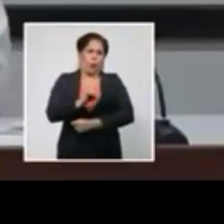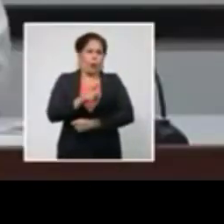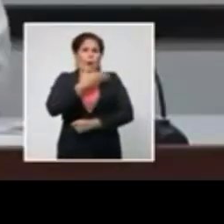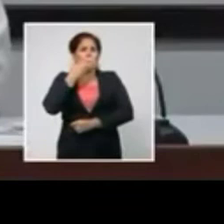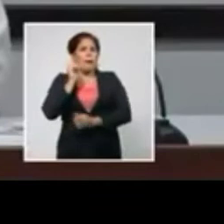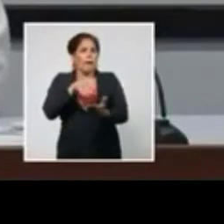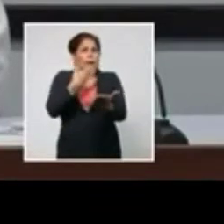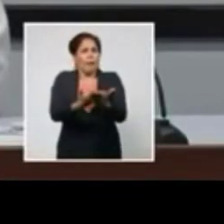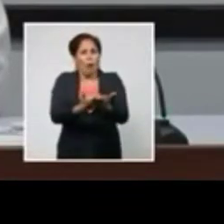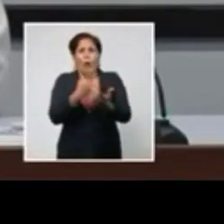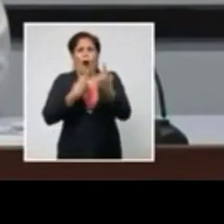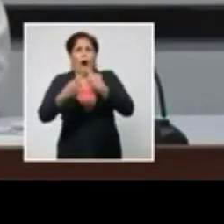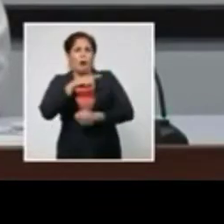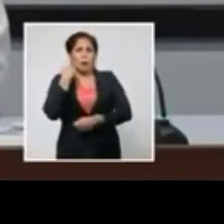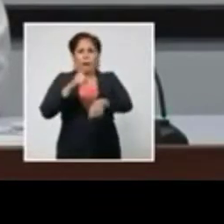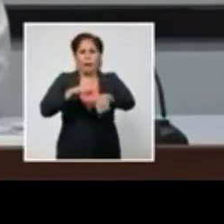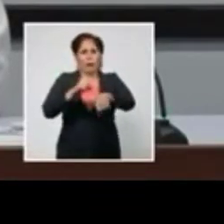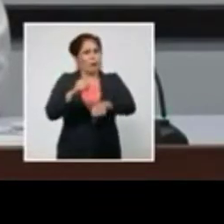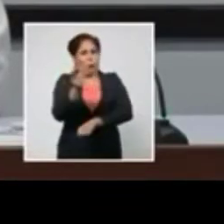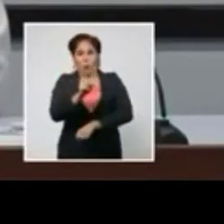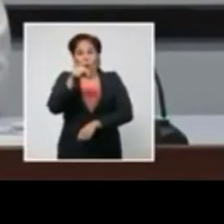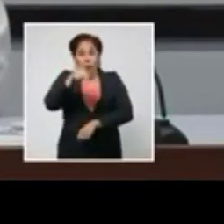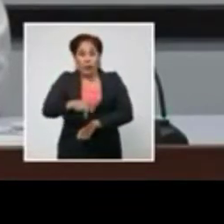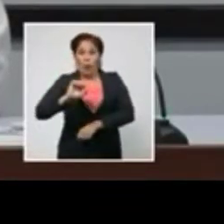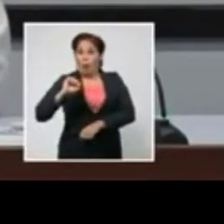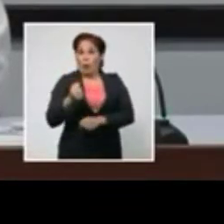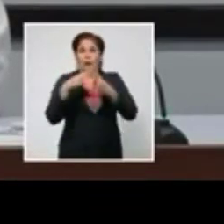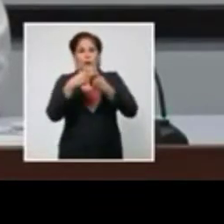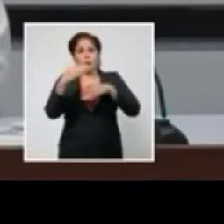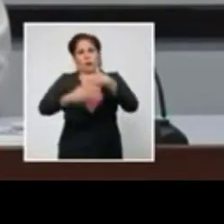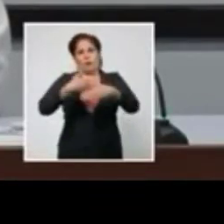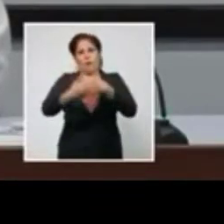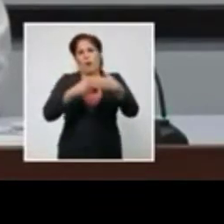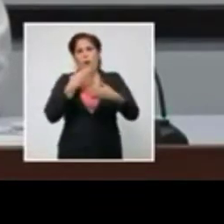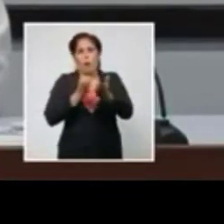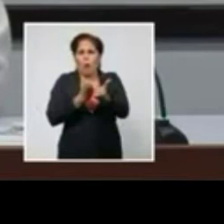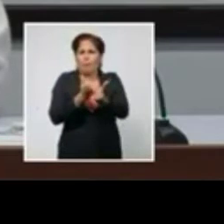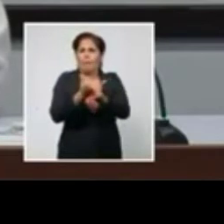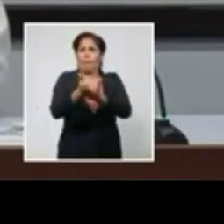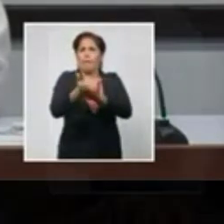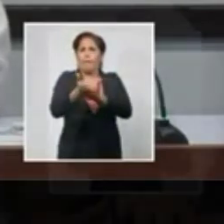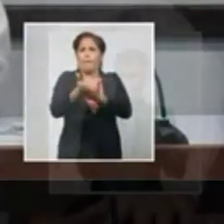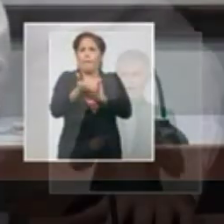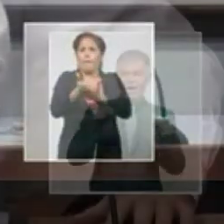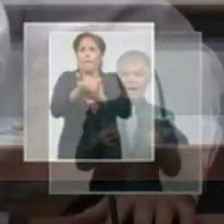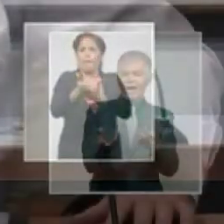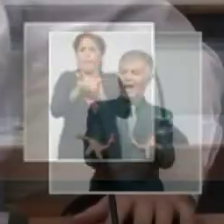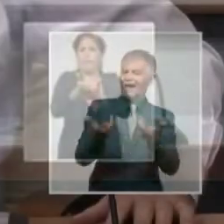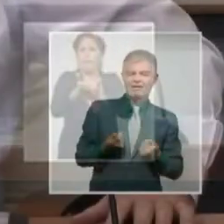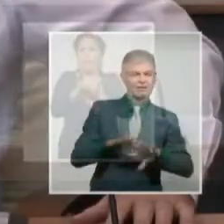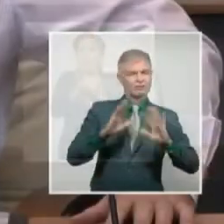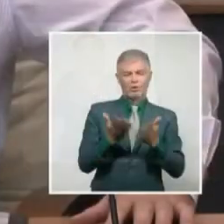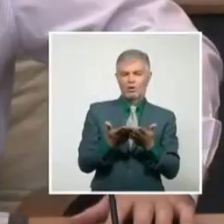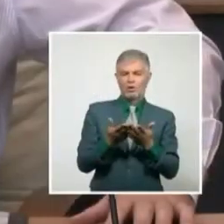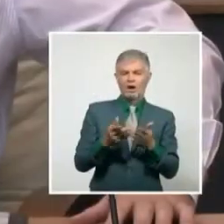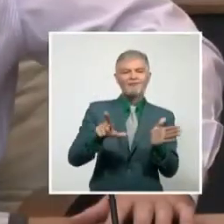en proponer una cosa que trabe. Aquí cada uno tiene que encontrar la solución de cómo destrabamos para que la implementación... Vean con la fiscalía bien cómo